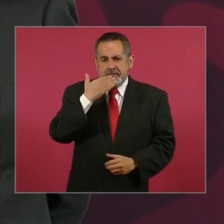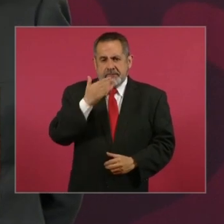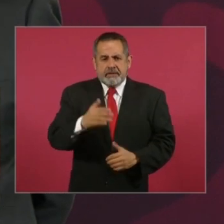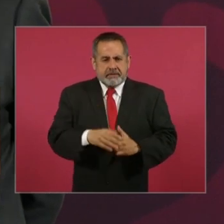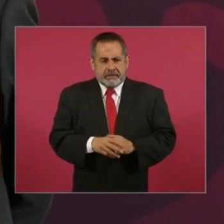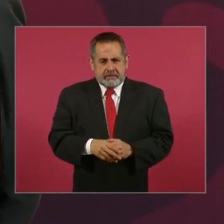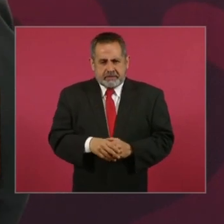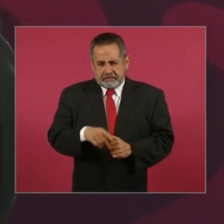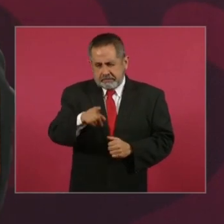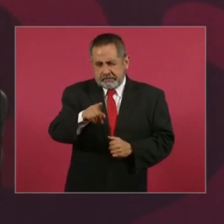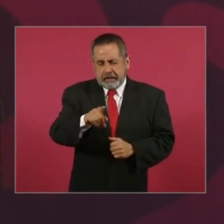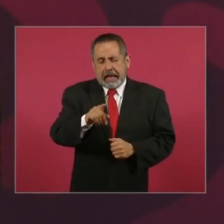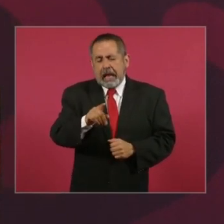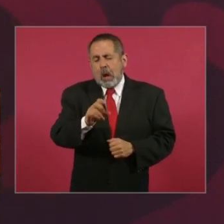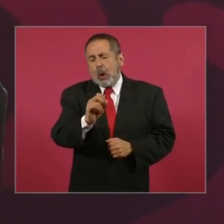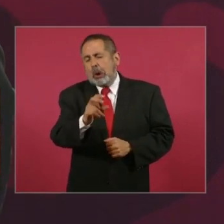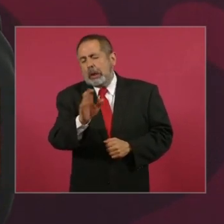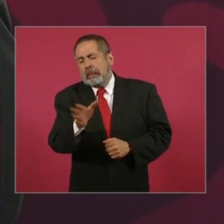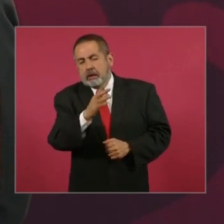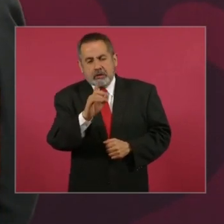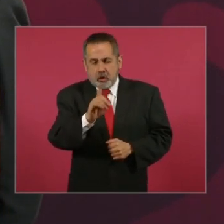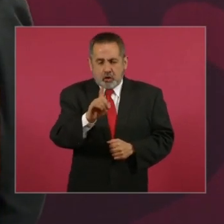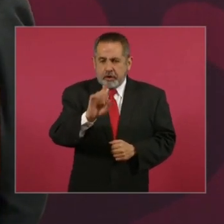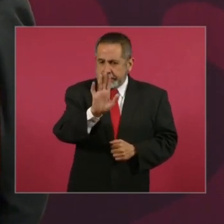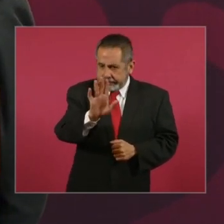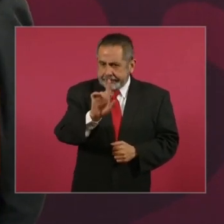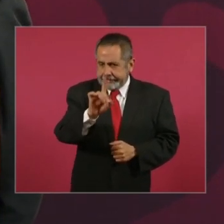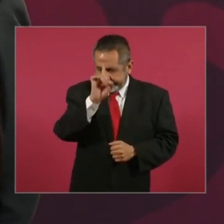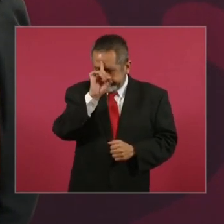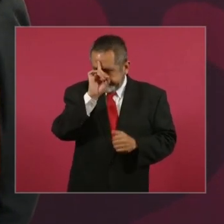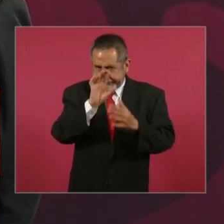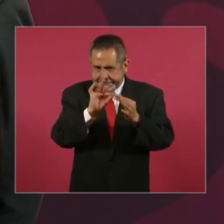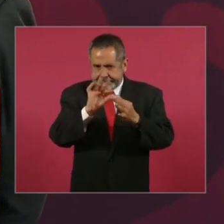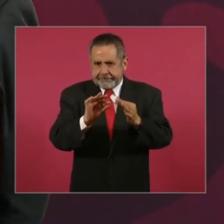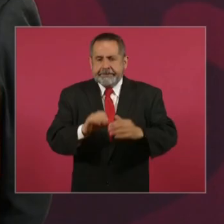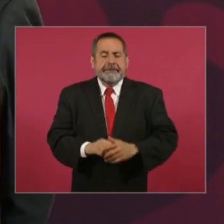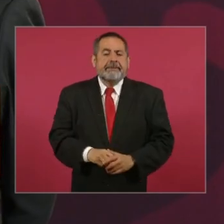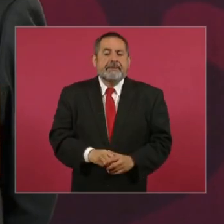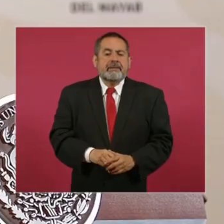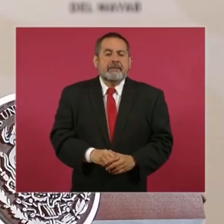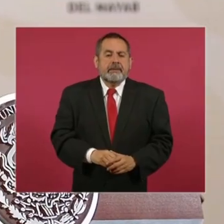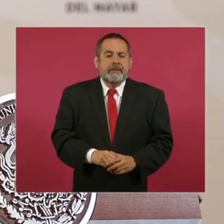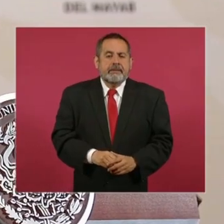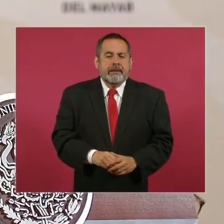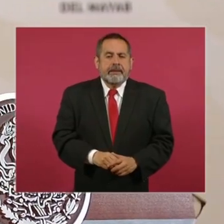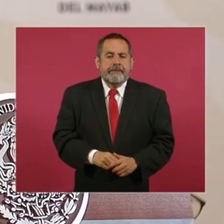dejar pasar esto. Yo creo que